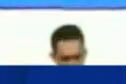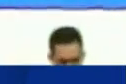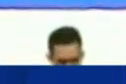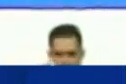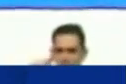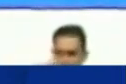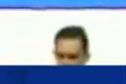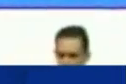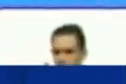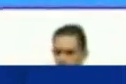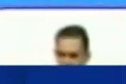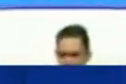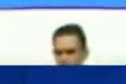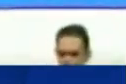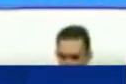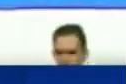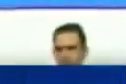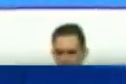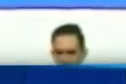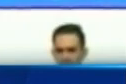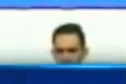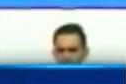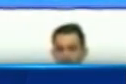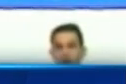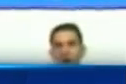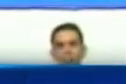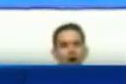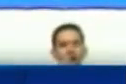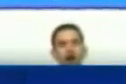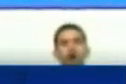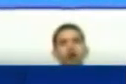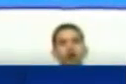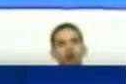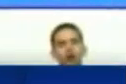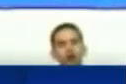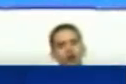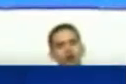En año y medio de la refundación del país,